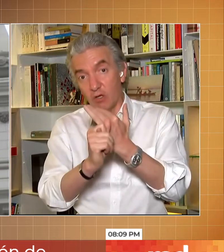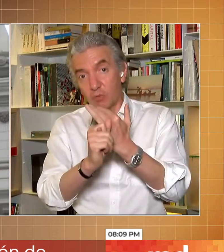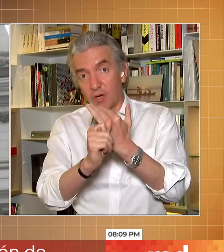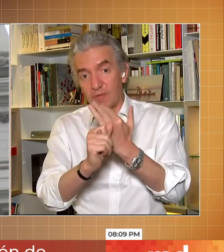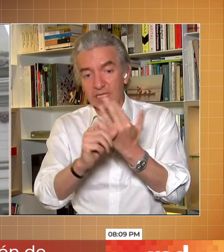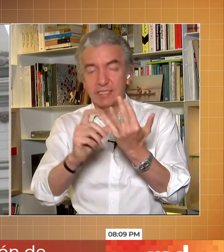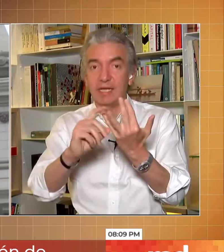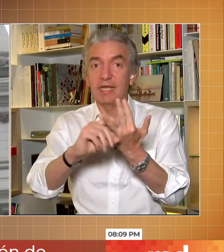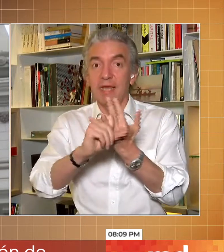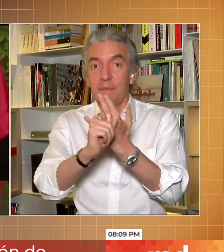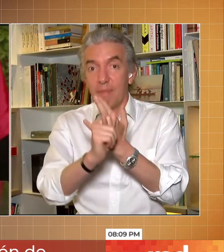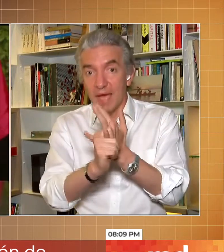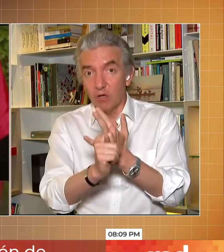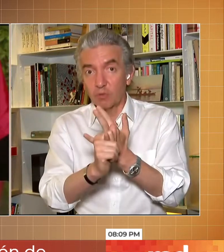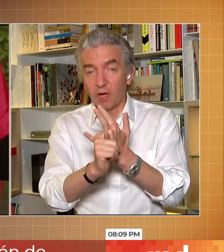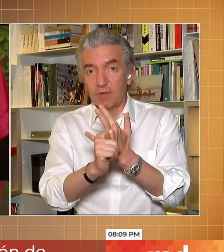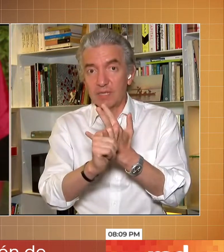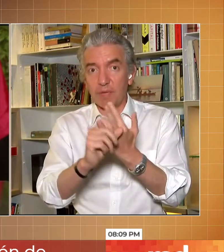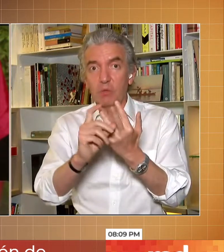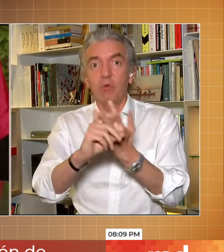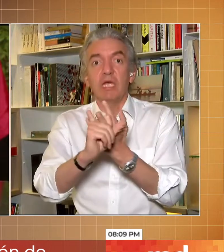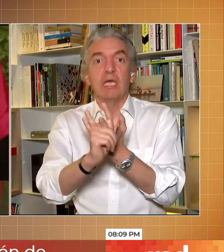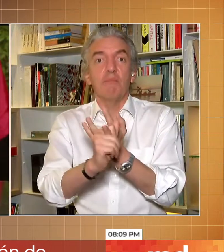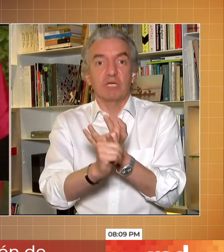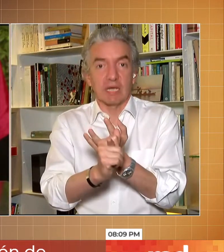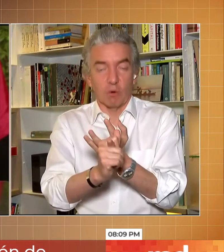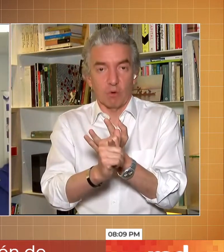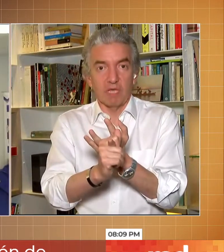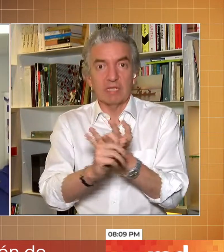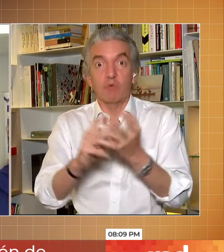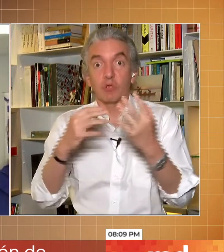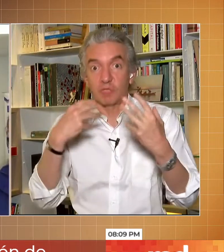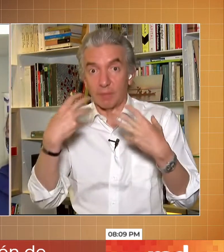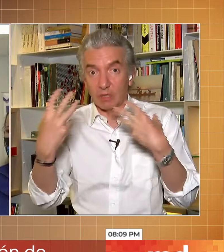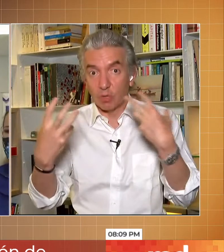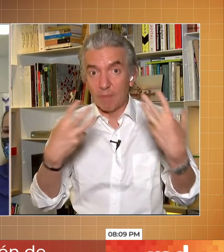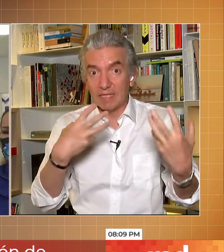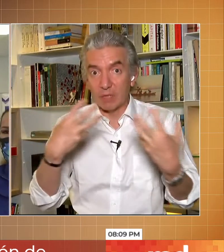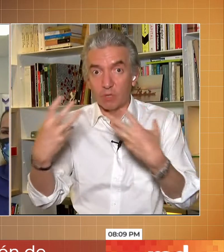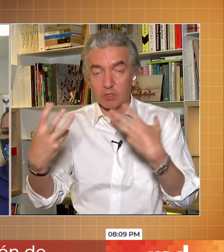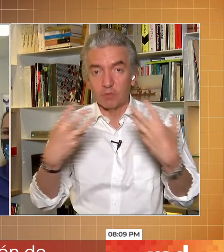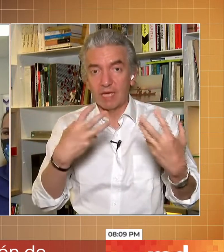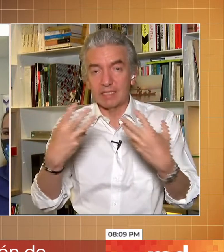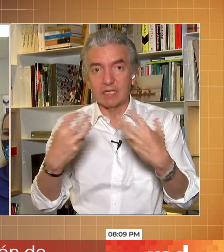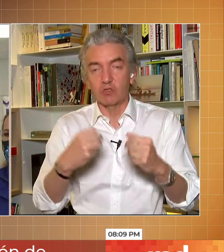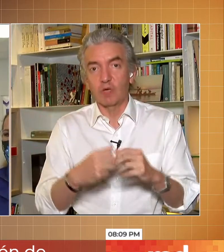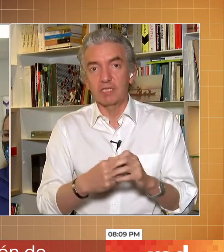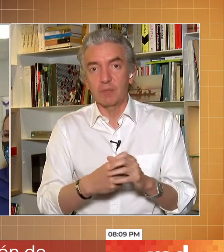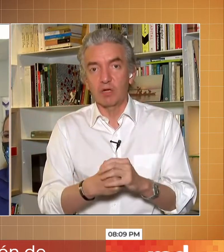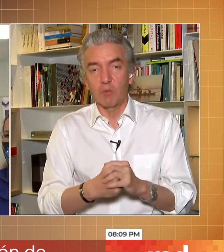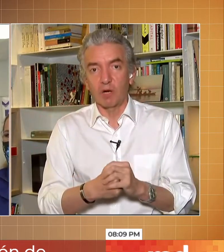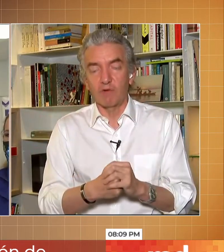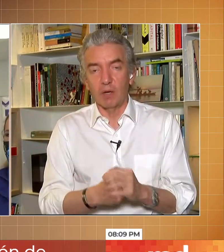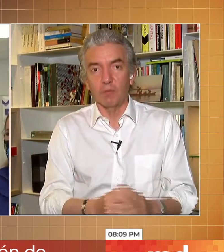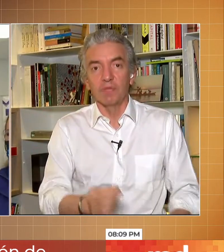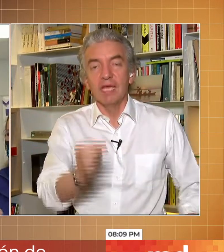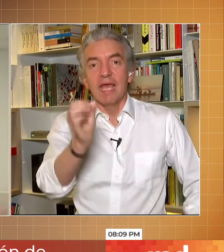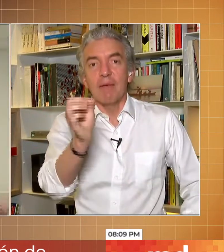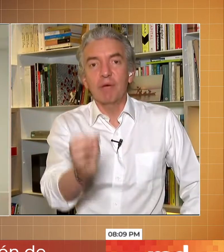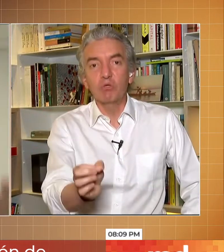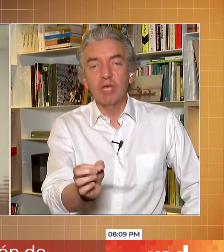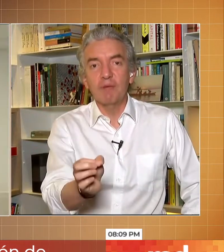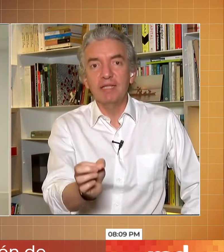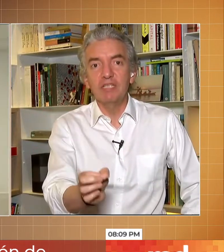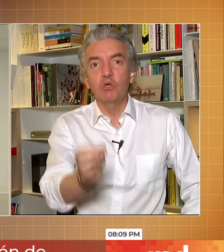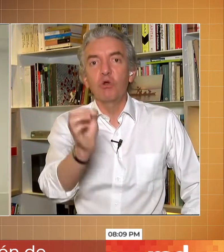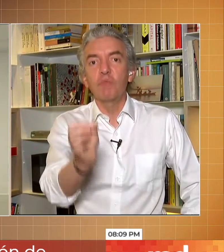problemas. Vean los problemas de Chile, vean los problemas de Perú y pues en Colombia estamos observando qué pasa con esos países que nos pueden servir como reflejo.